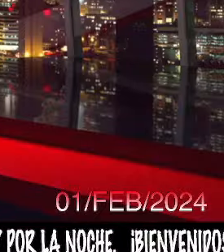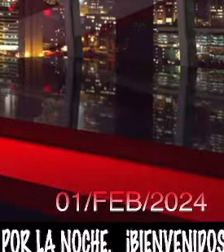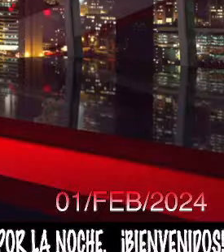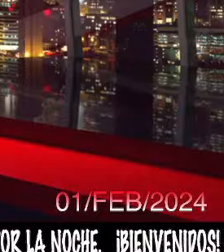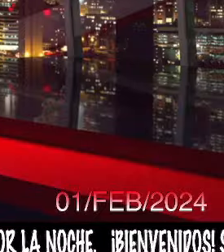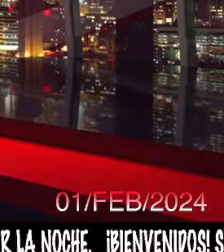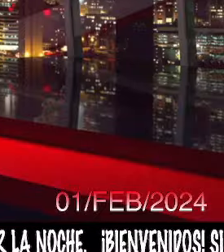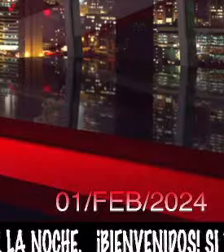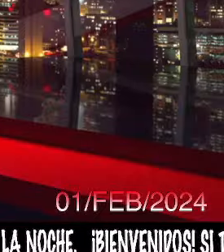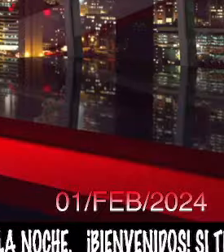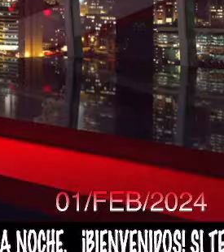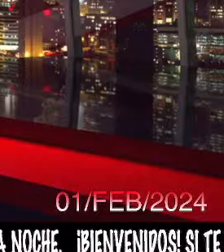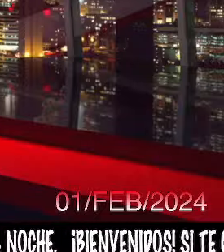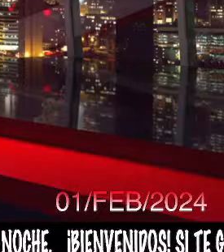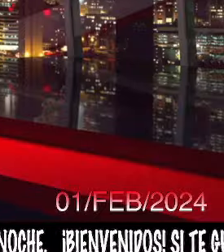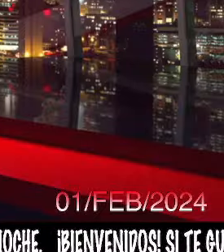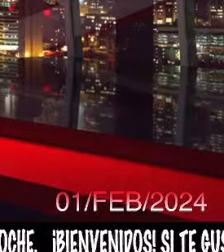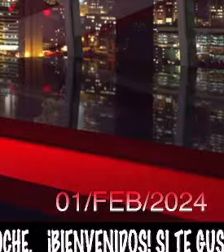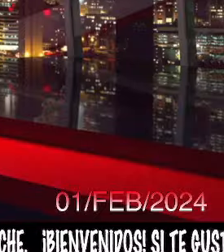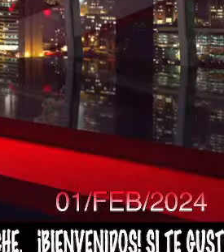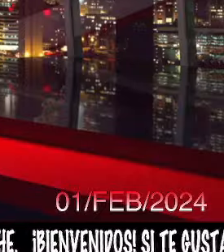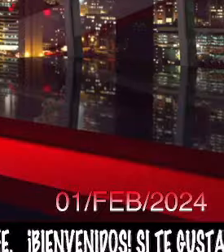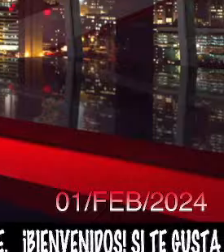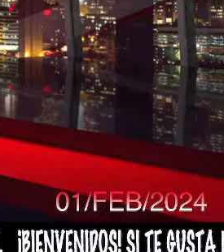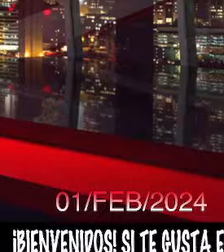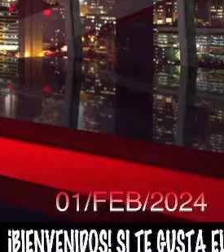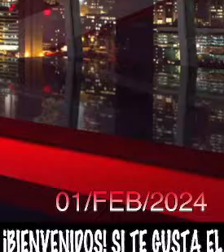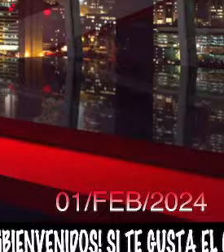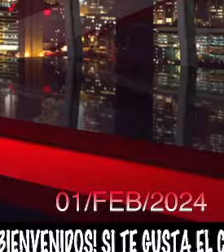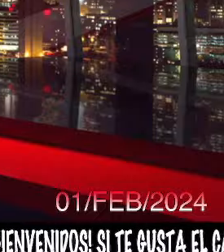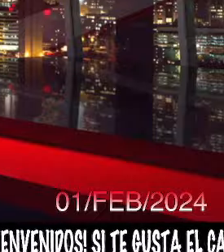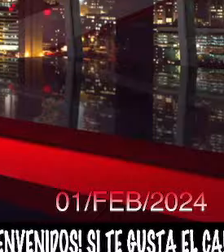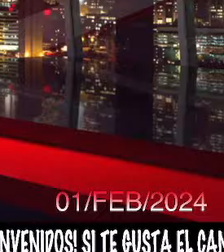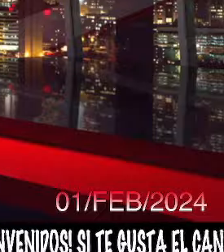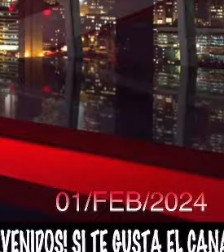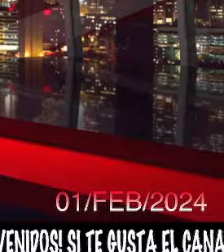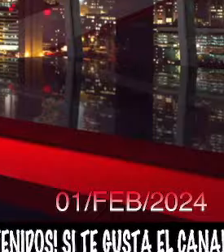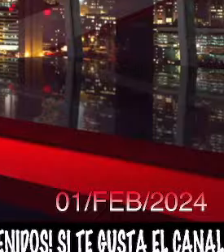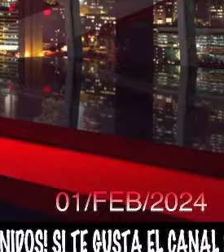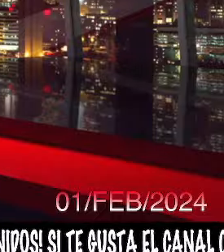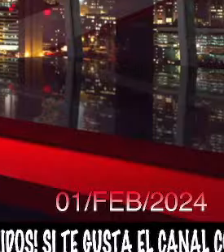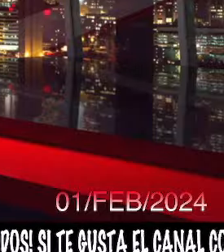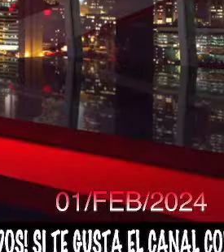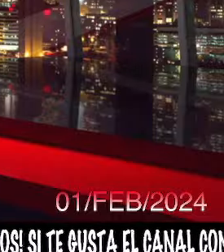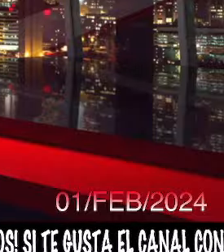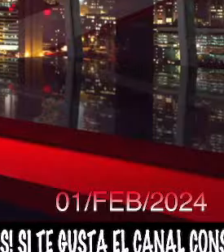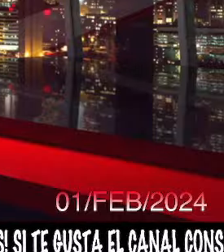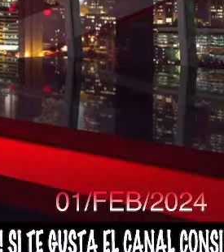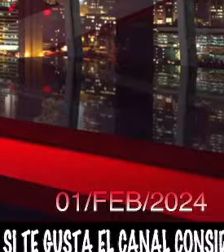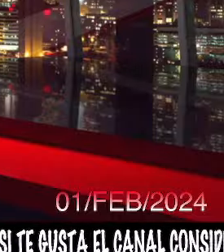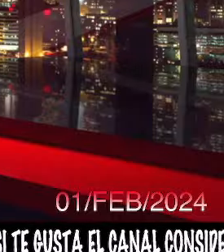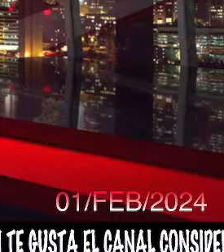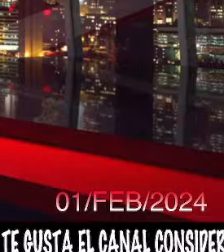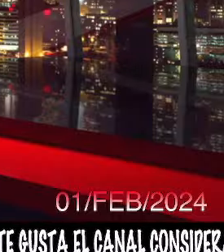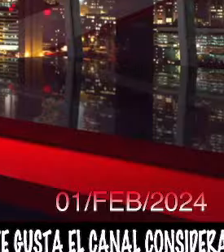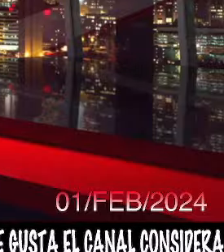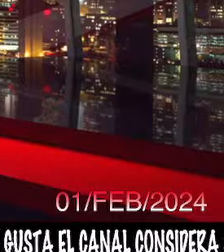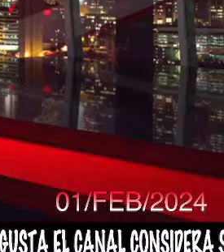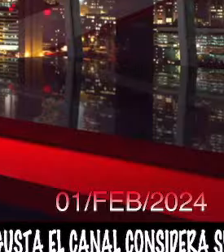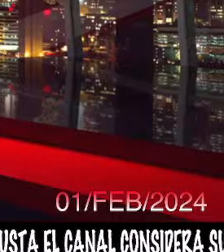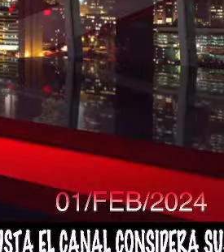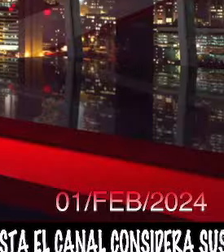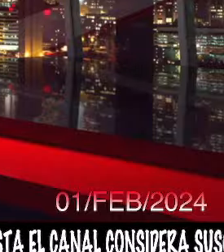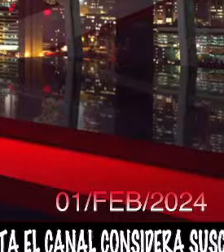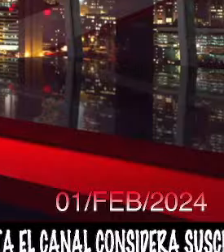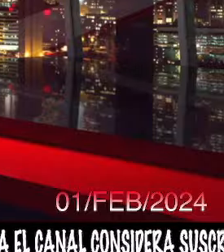y mencionó que llegó para dar su medicina. Fue a Mario Yergo, diputado morenista, que le dio también su bienvenida. Escuchemos su